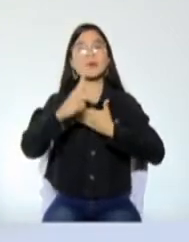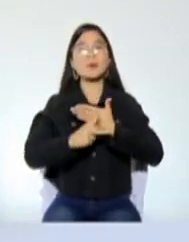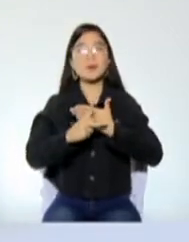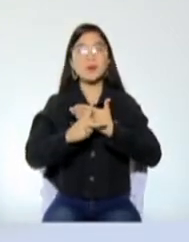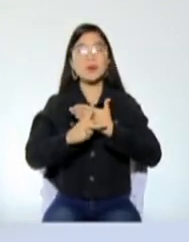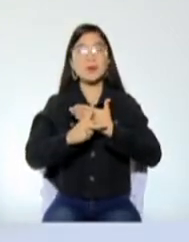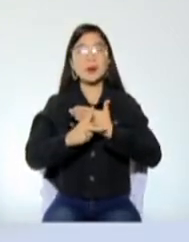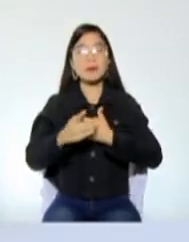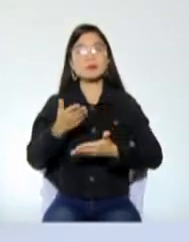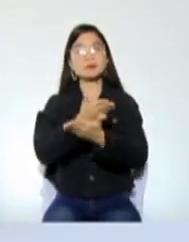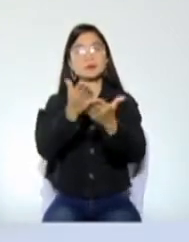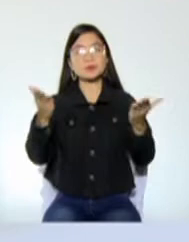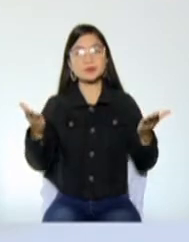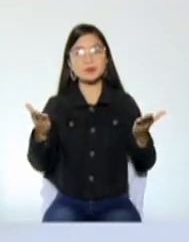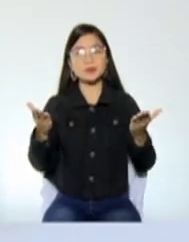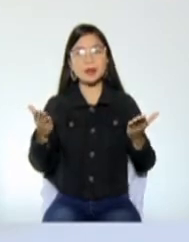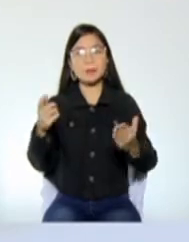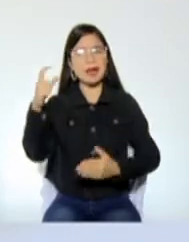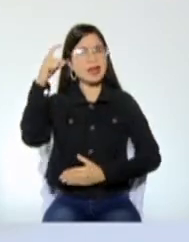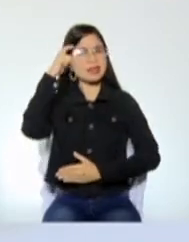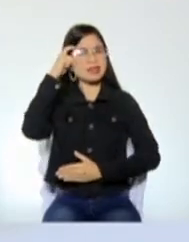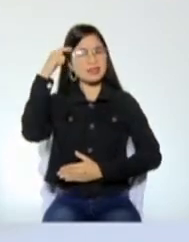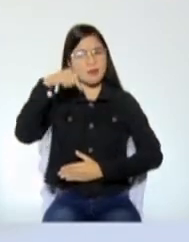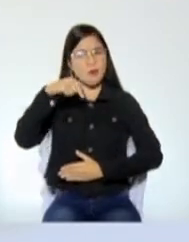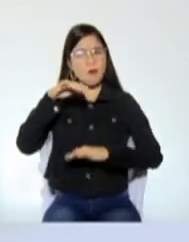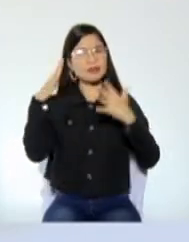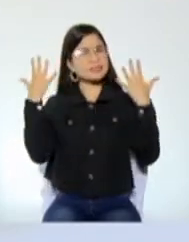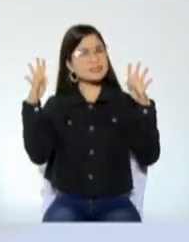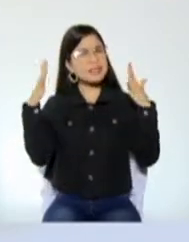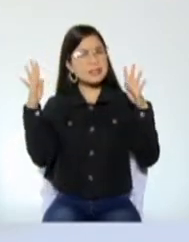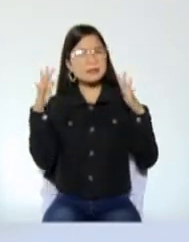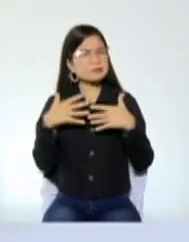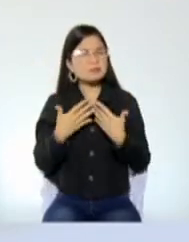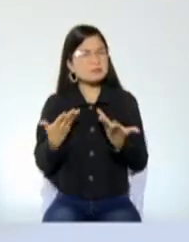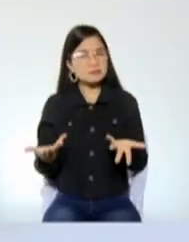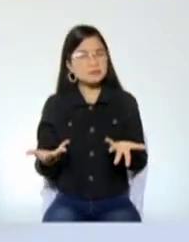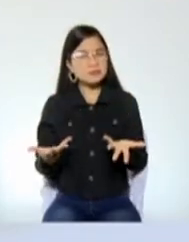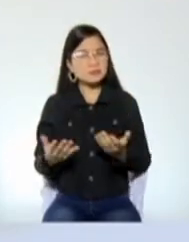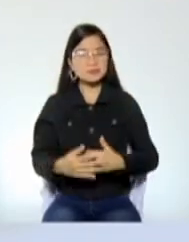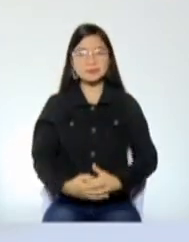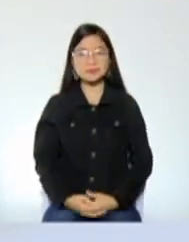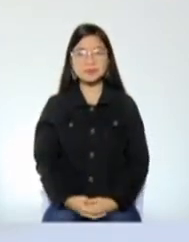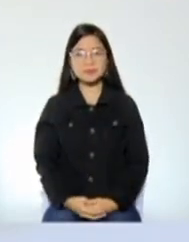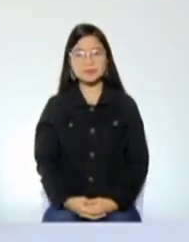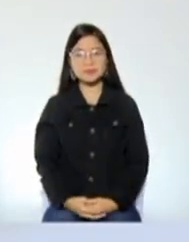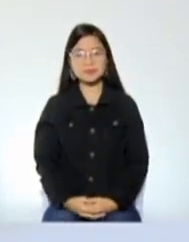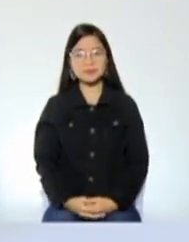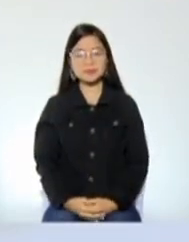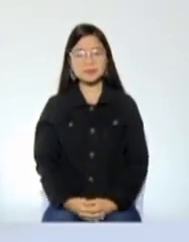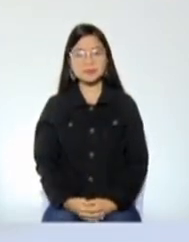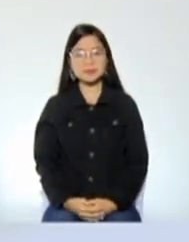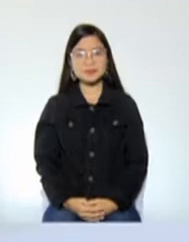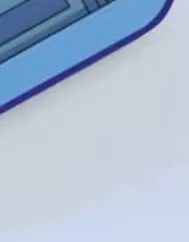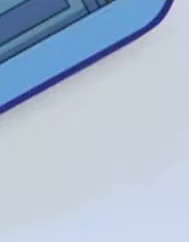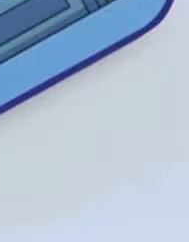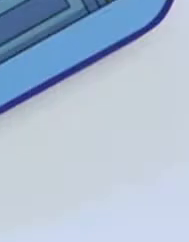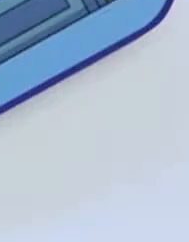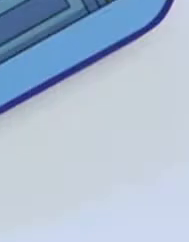programa, su programa con que se celebra, que se recuerda o que se conmemora un día como hoy?